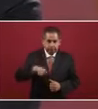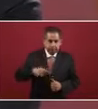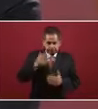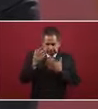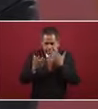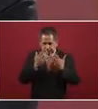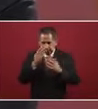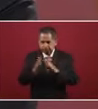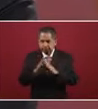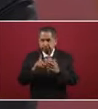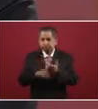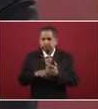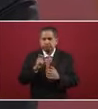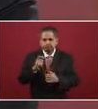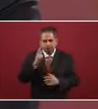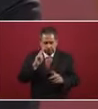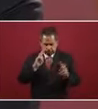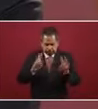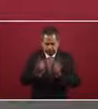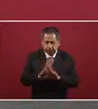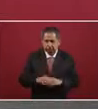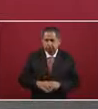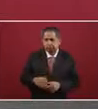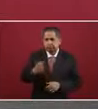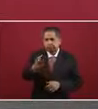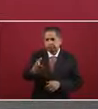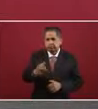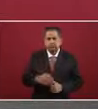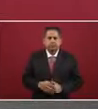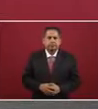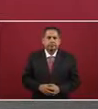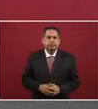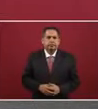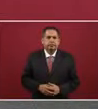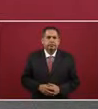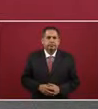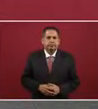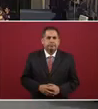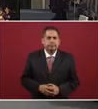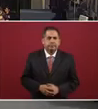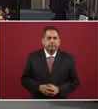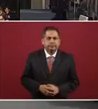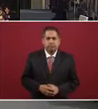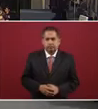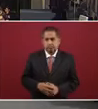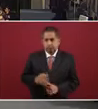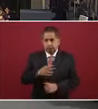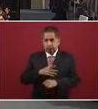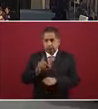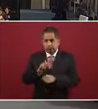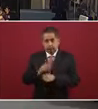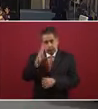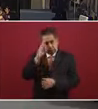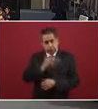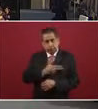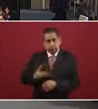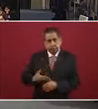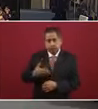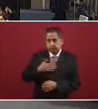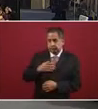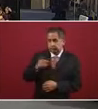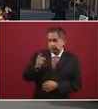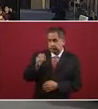analizando, lo estamos viendo. A ver. Sí, buenos días, señor presidente. Demián Duarte,